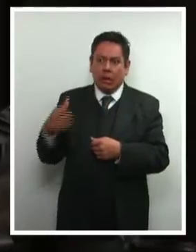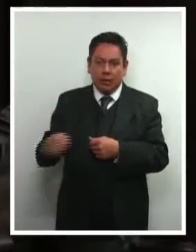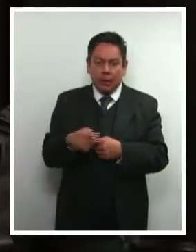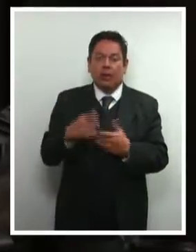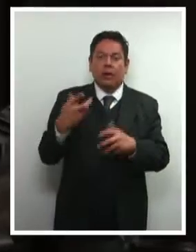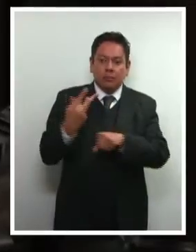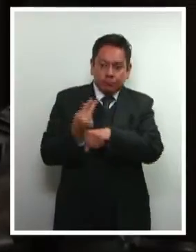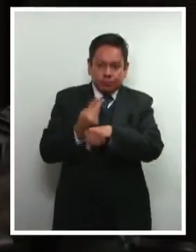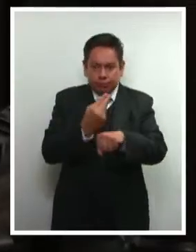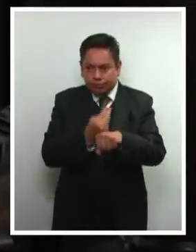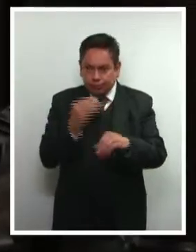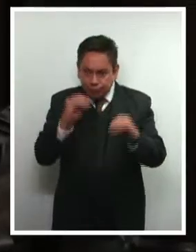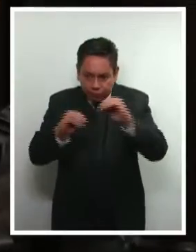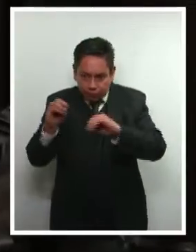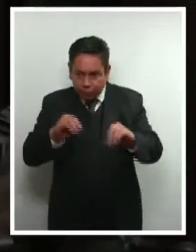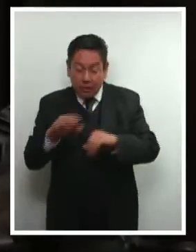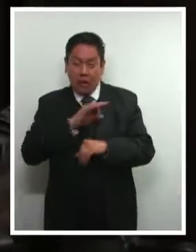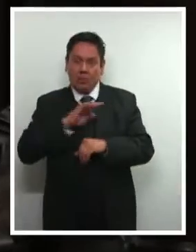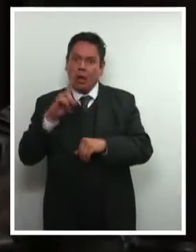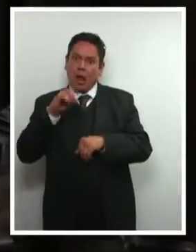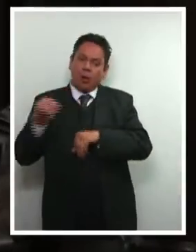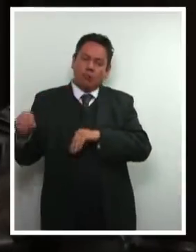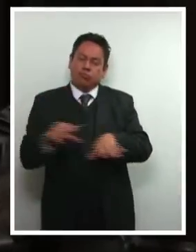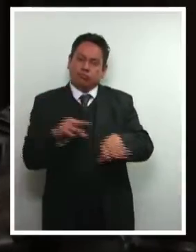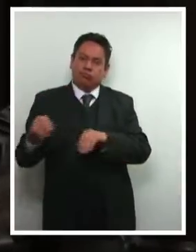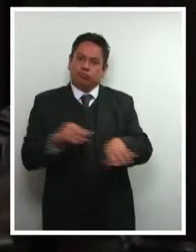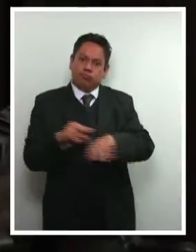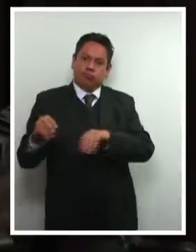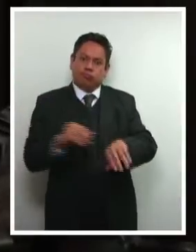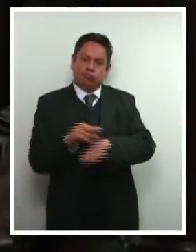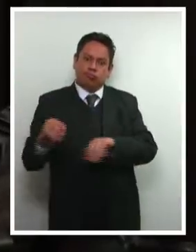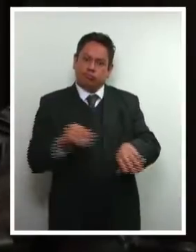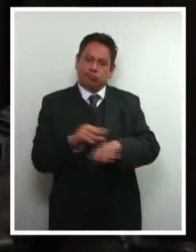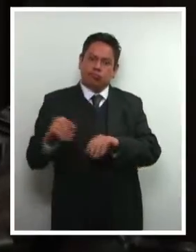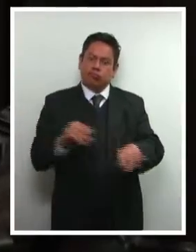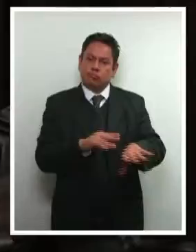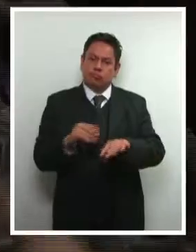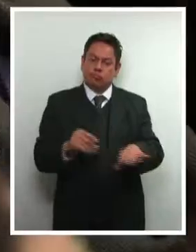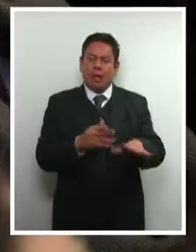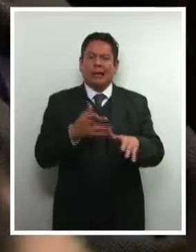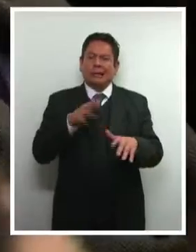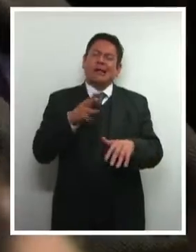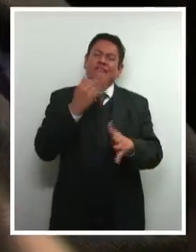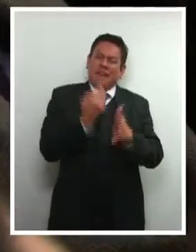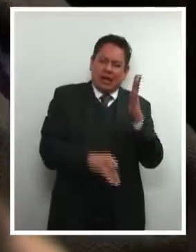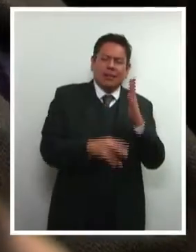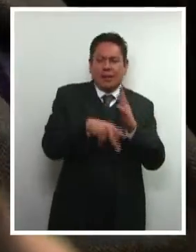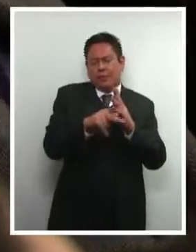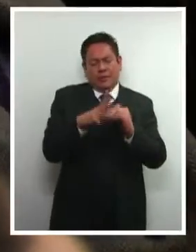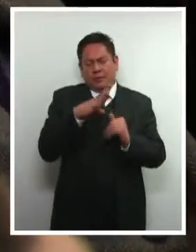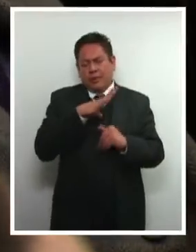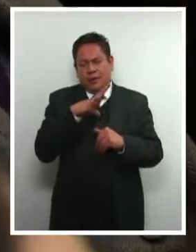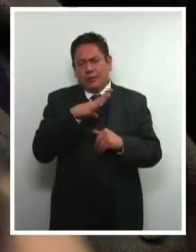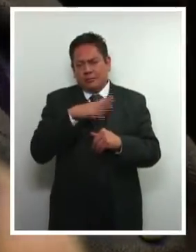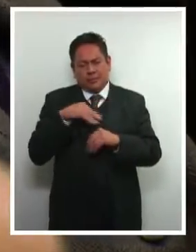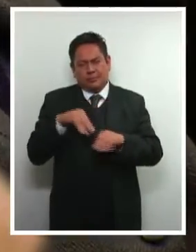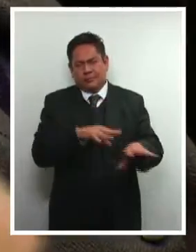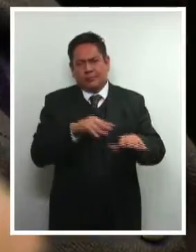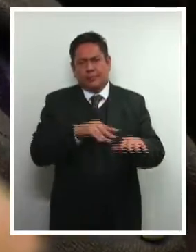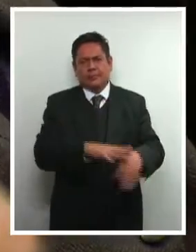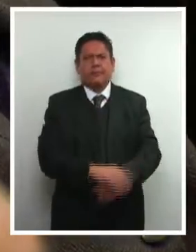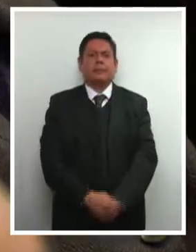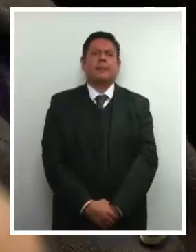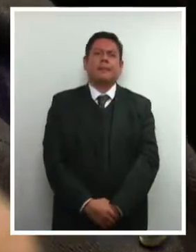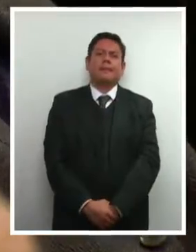manera adecuada, y por eso es que se mantiene y se opera con cierta precariedad, pero razonablemente, el sistema. Y